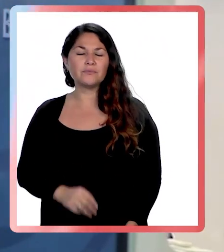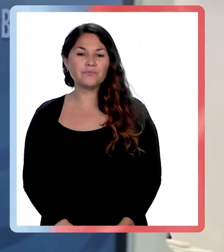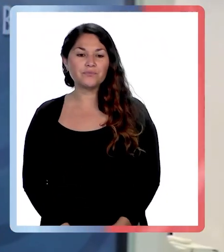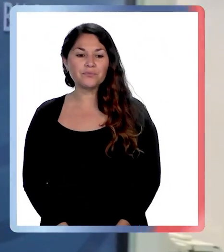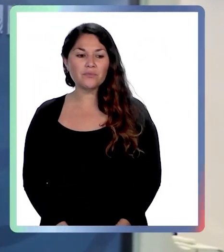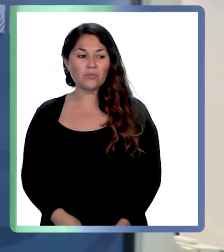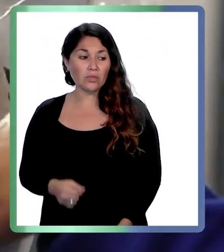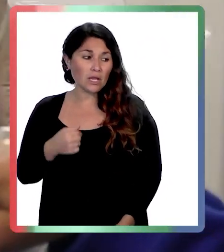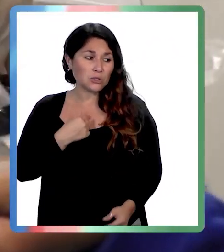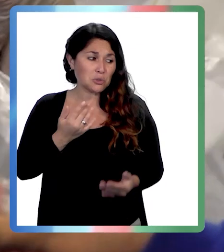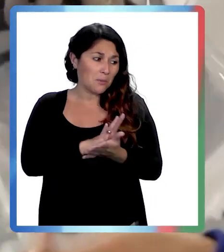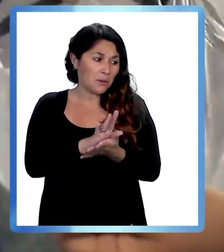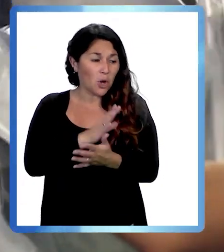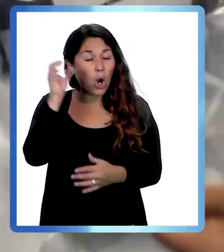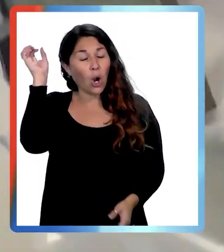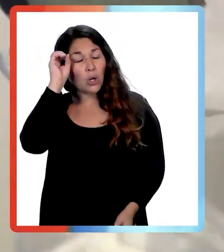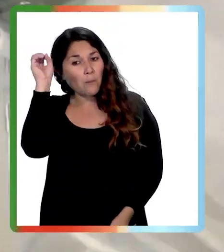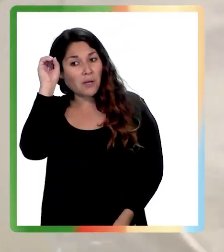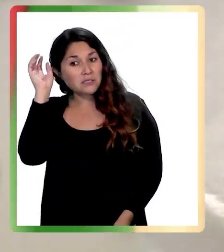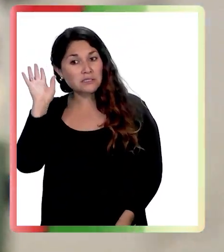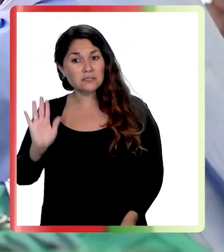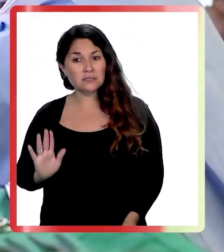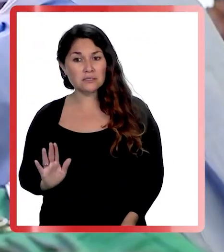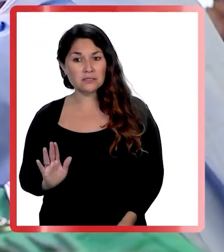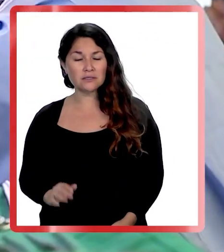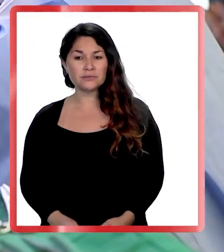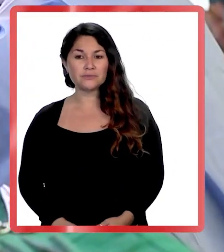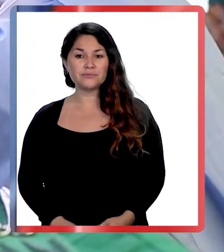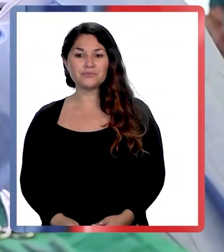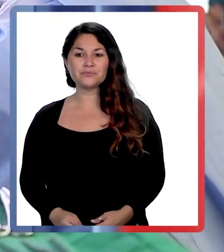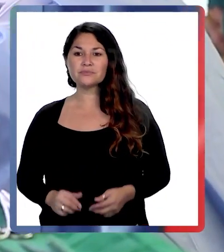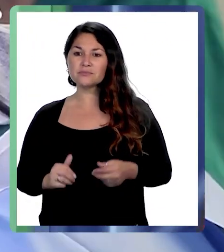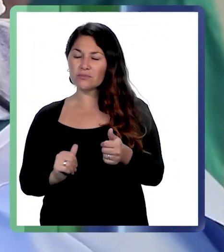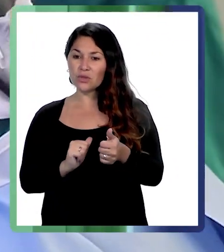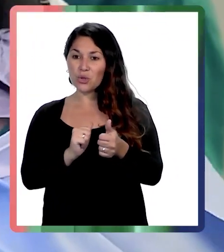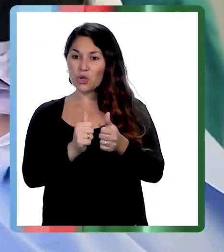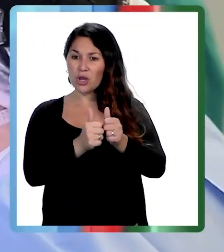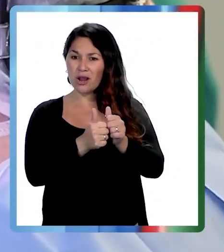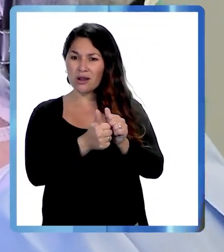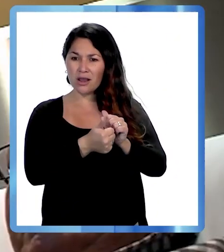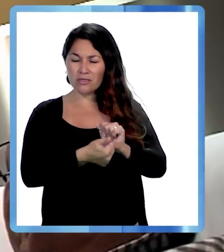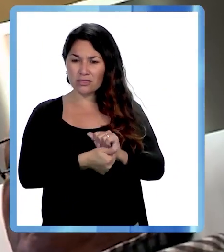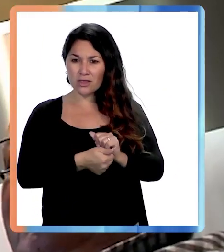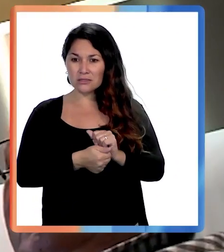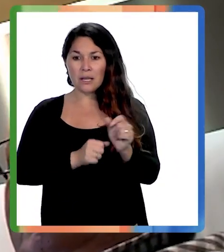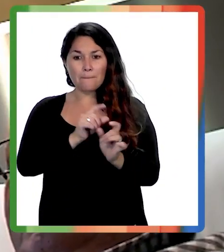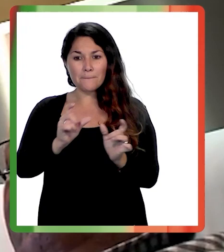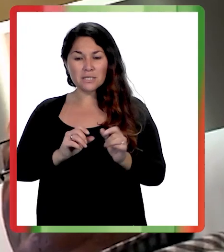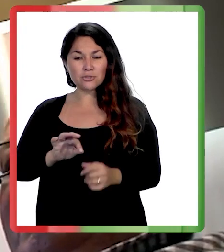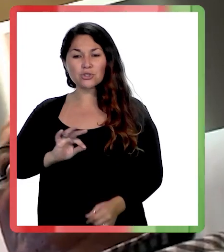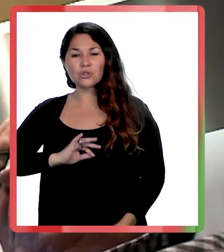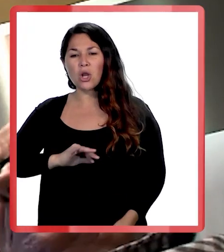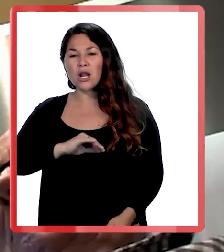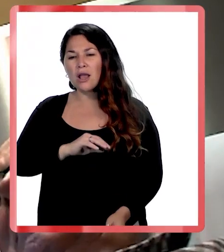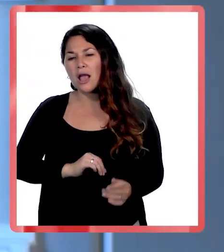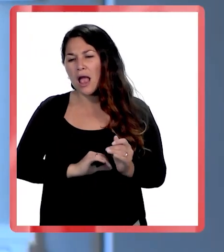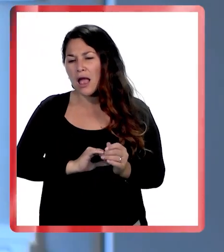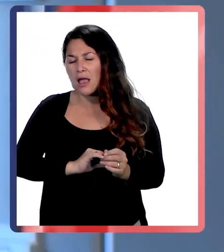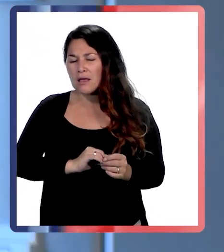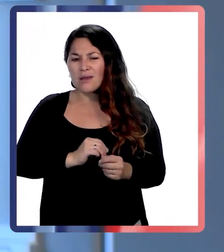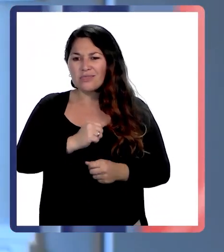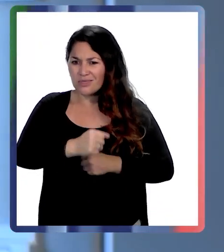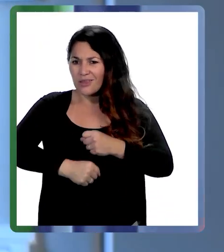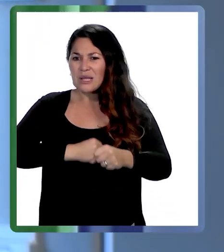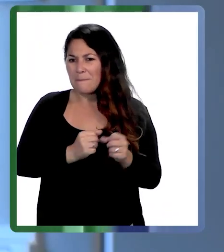cuenta, yo por lo menos una opinión muy personal, me doy cuenta que a veces la adaptación de los pacientes que tienen mayor edad